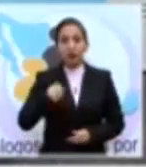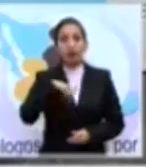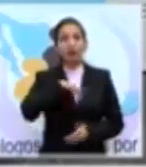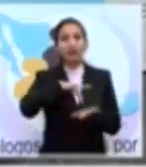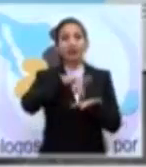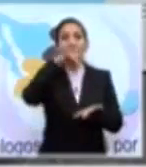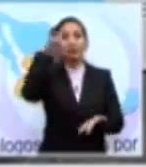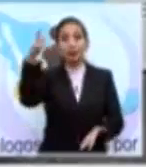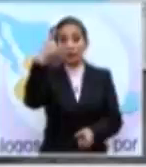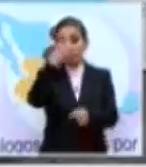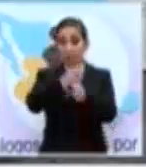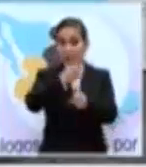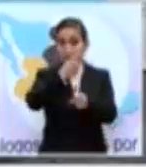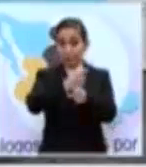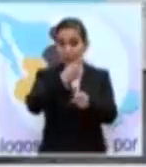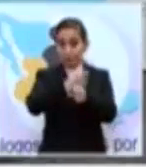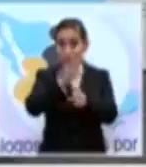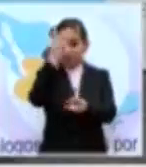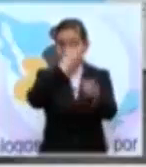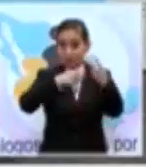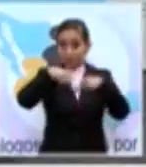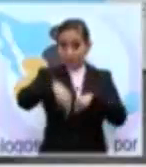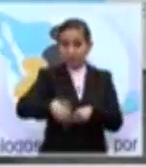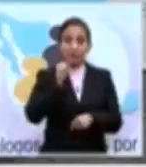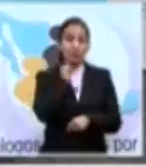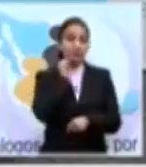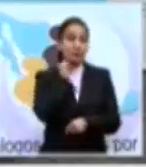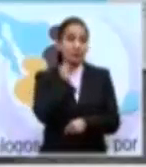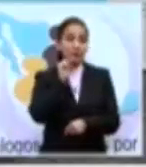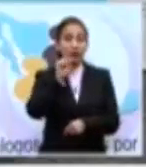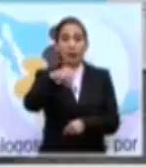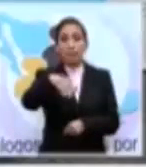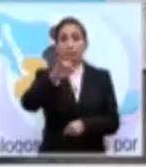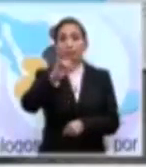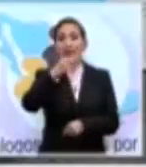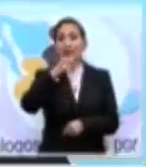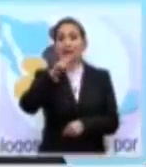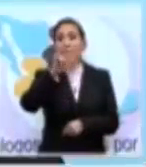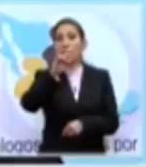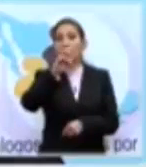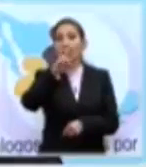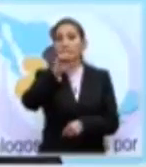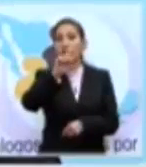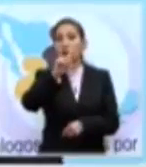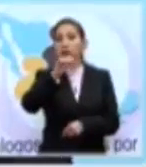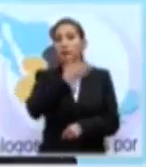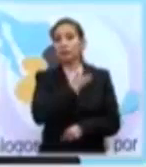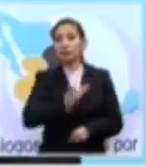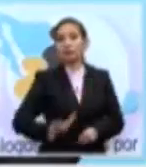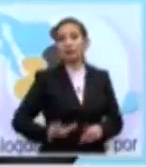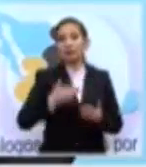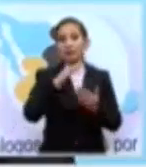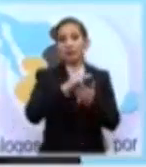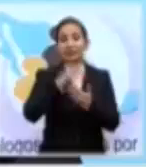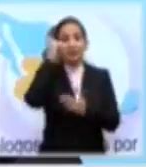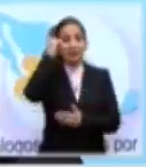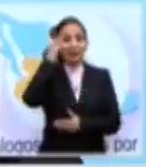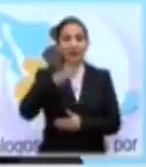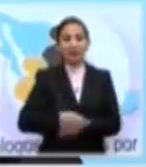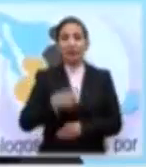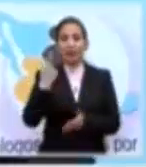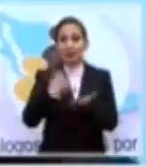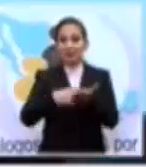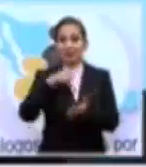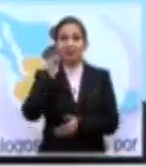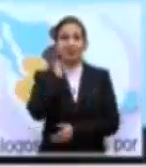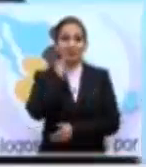Agradecemos, en primer término, la presencia del senador Miguel Barbosa Huerta, presidente de la mesa directiva del Senado